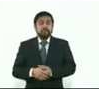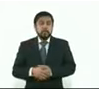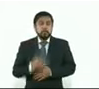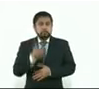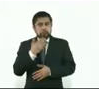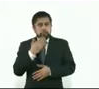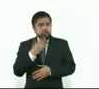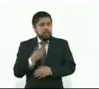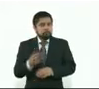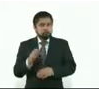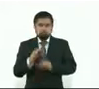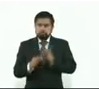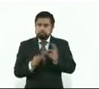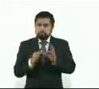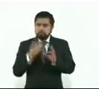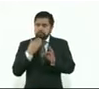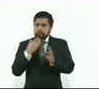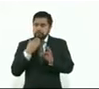sí.